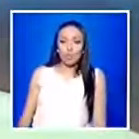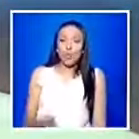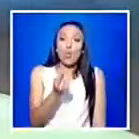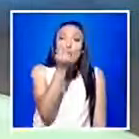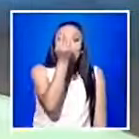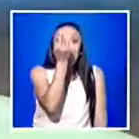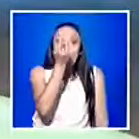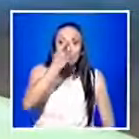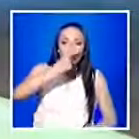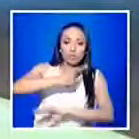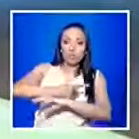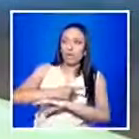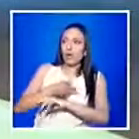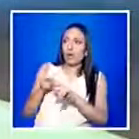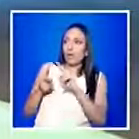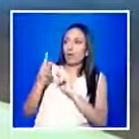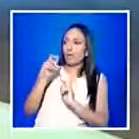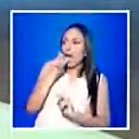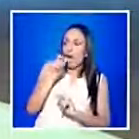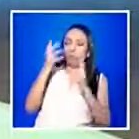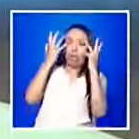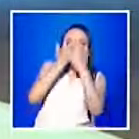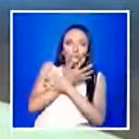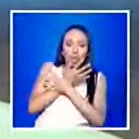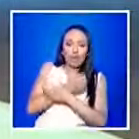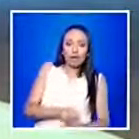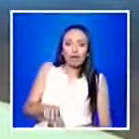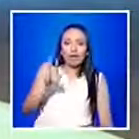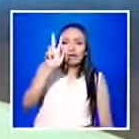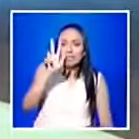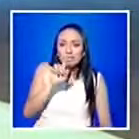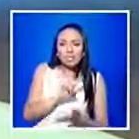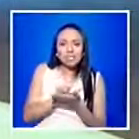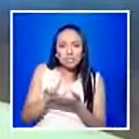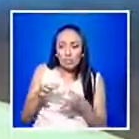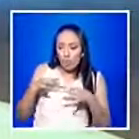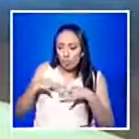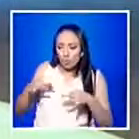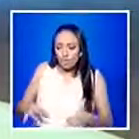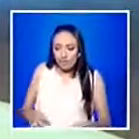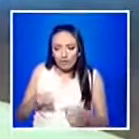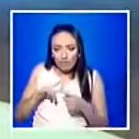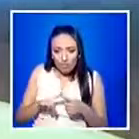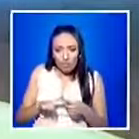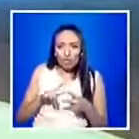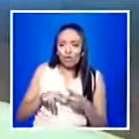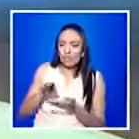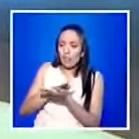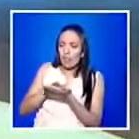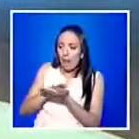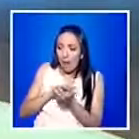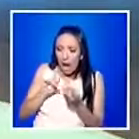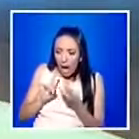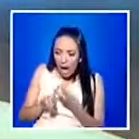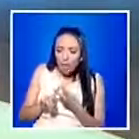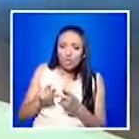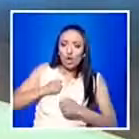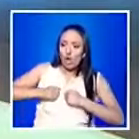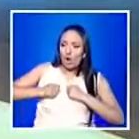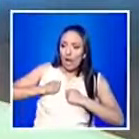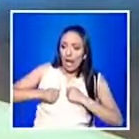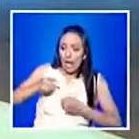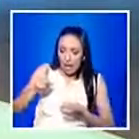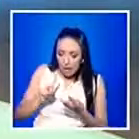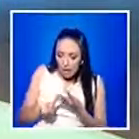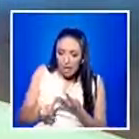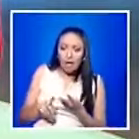quiere enloquecer sin agua, imagínense tres semanas. ¿Cómo se lava el uniforme? ¿Cómo se lavan los platos? ¿Cómo se asea la vivienda?